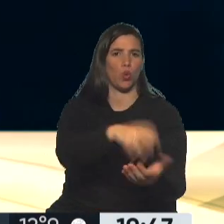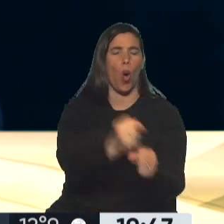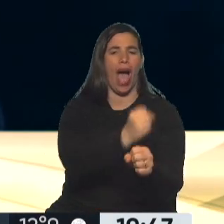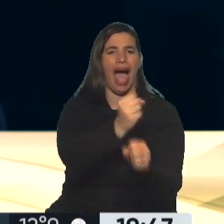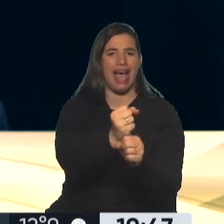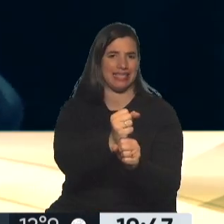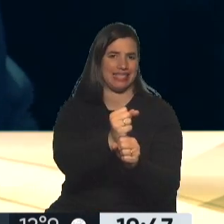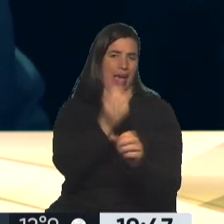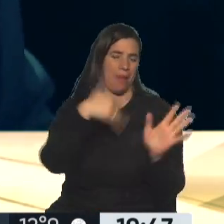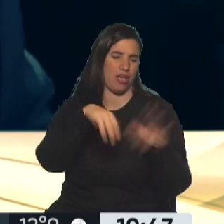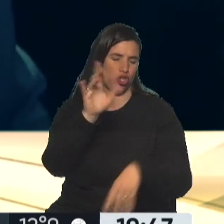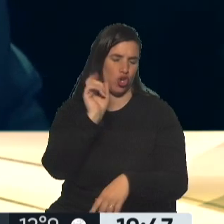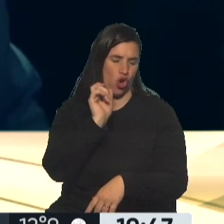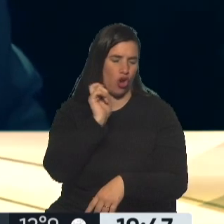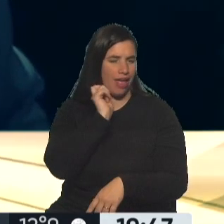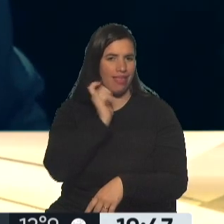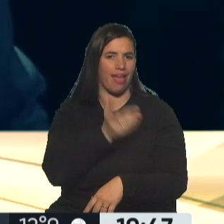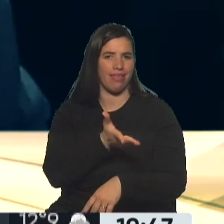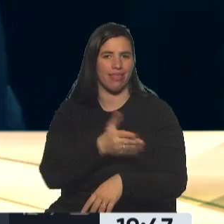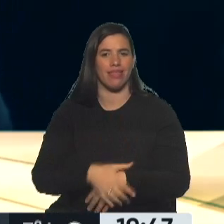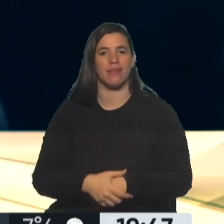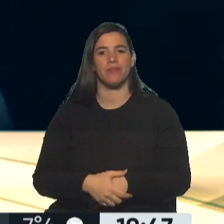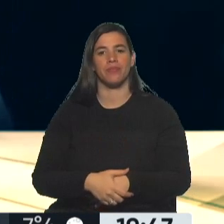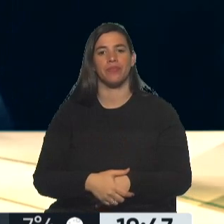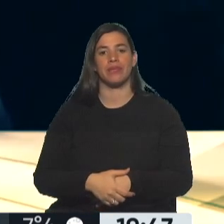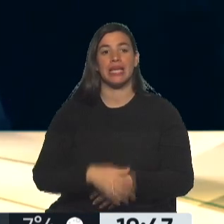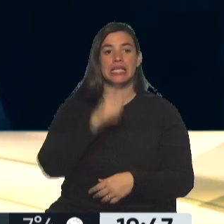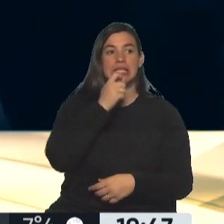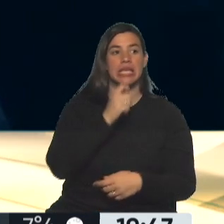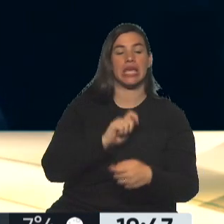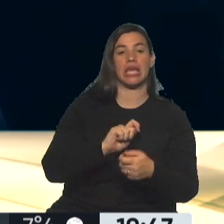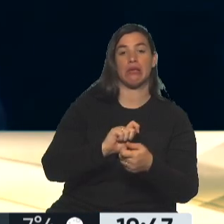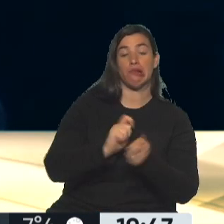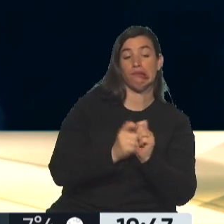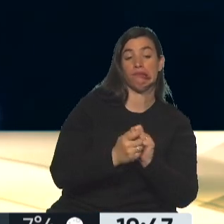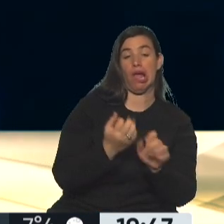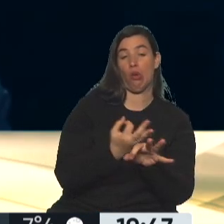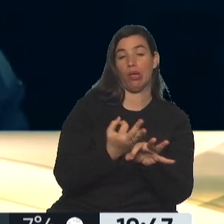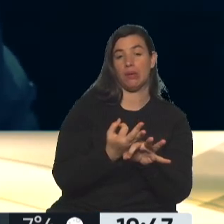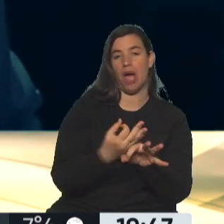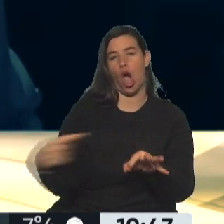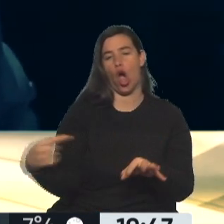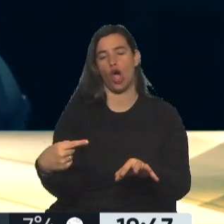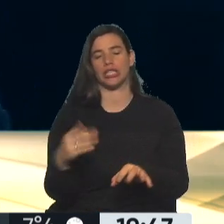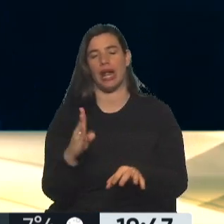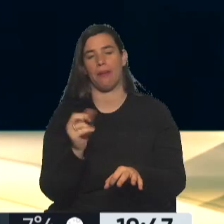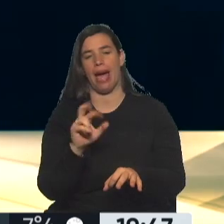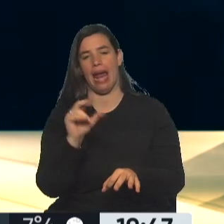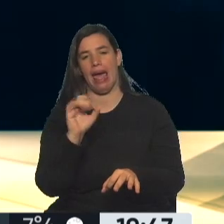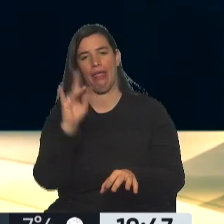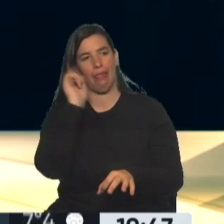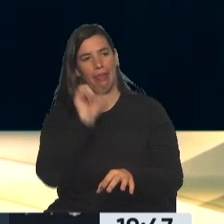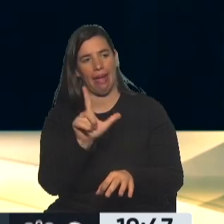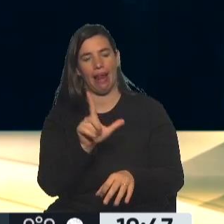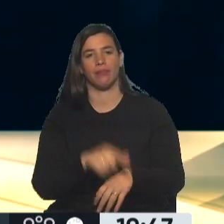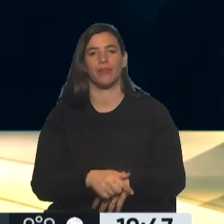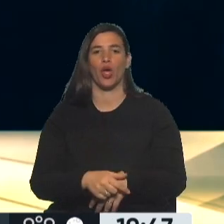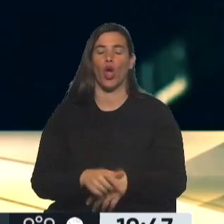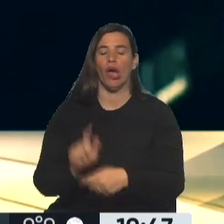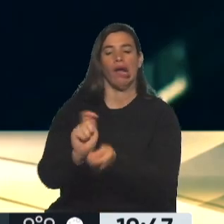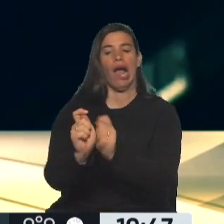puede ir preso a la misma cárcel que un narcotraficante de 50. Hay que hacer un sistema penitenciario acorde. María del Carmen. El que escucha el